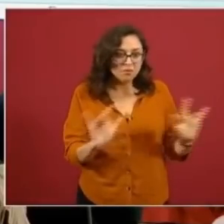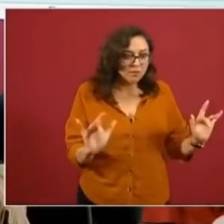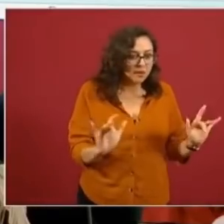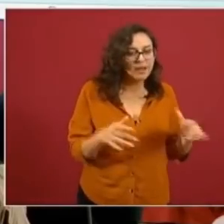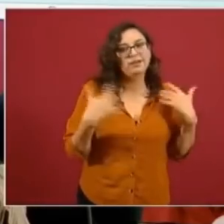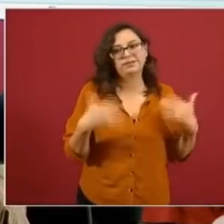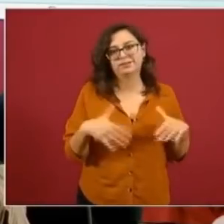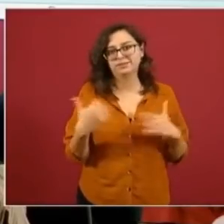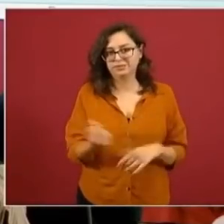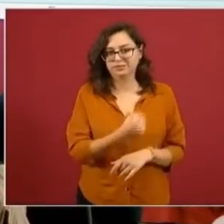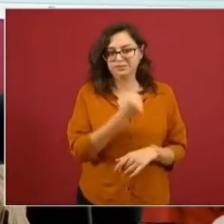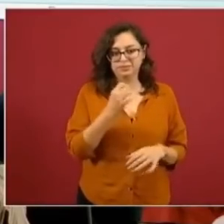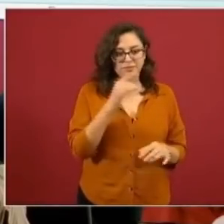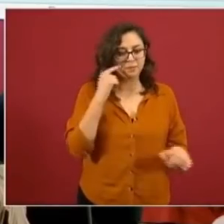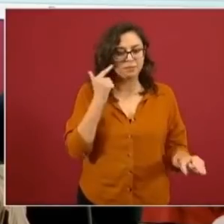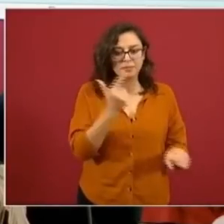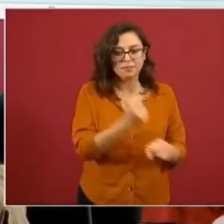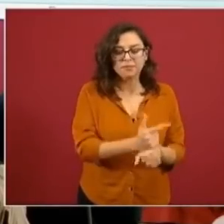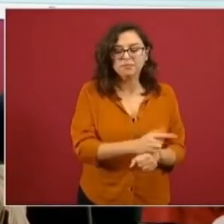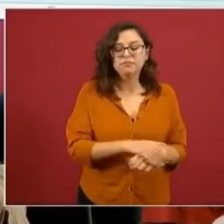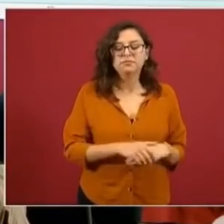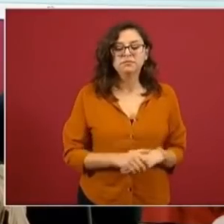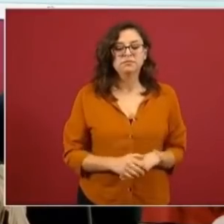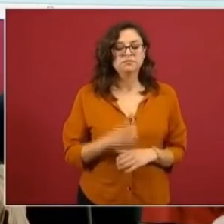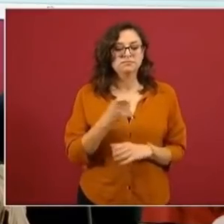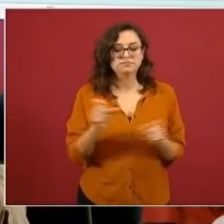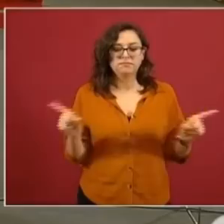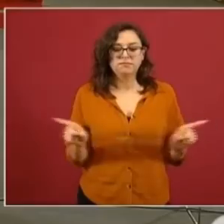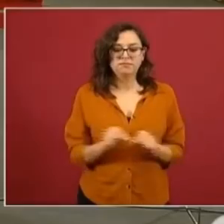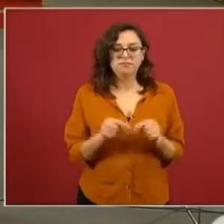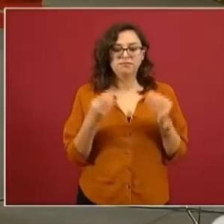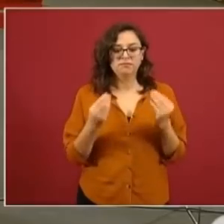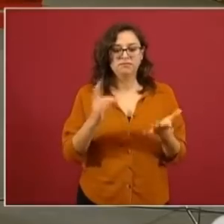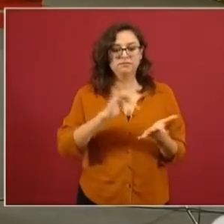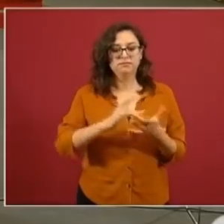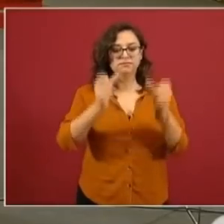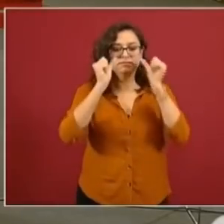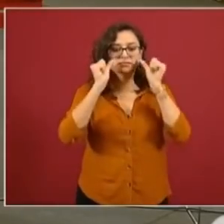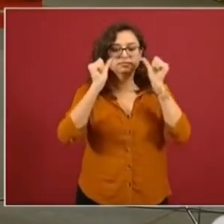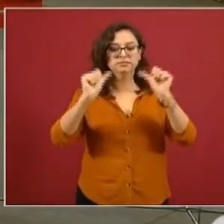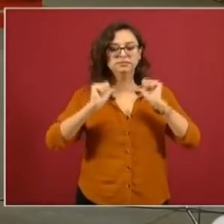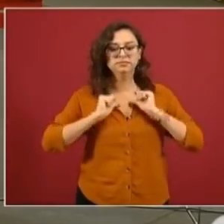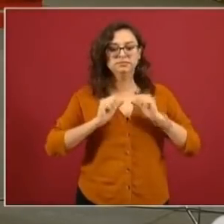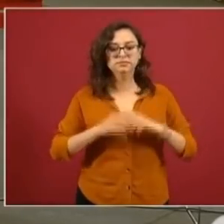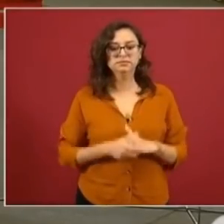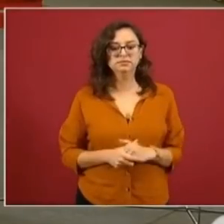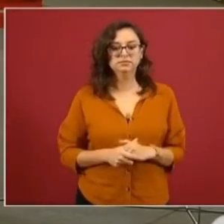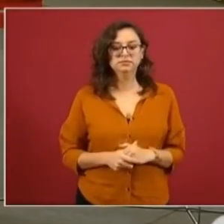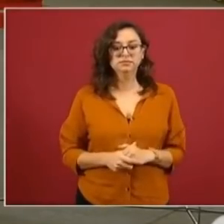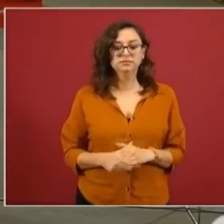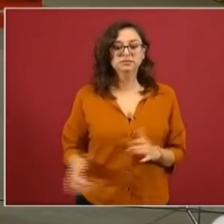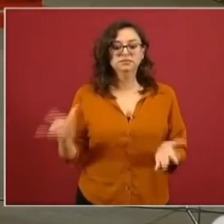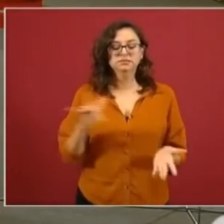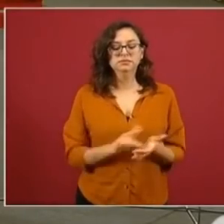De mi parte sería todo y les agradezco mucho la atención. Gracias, doctora